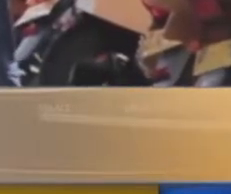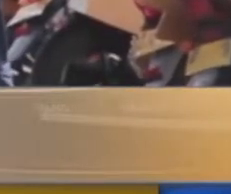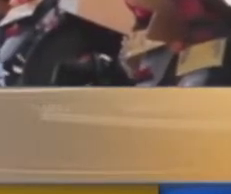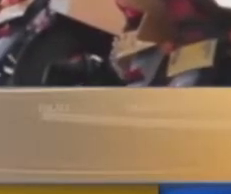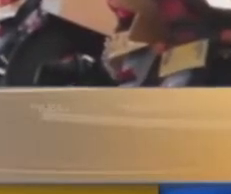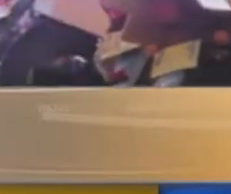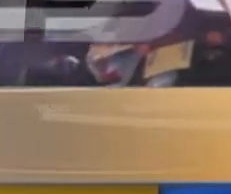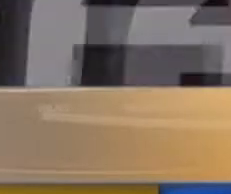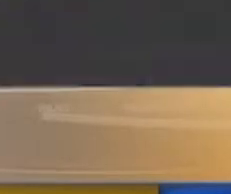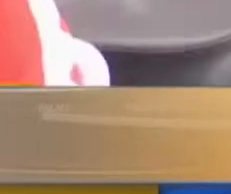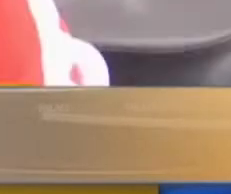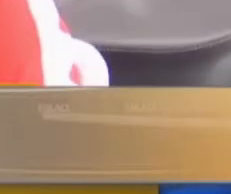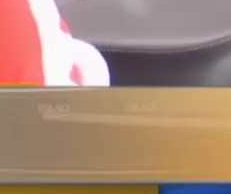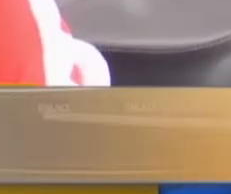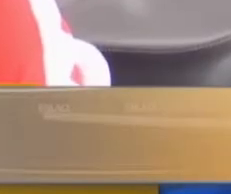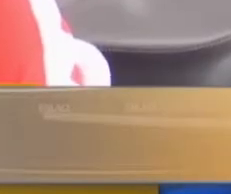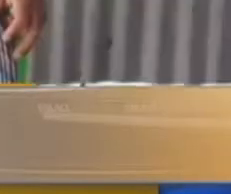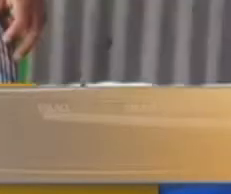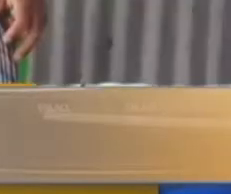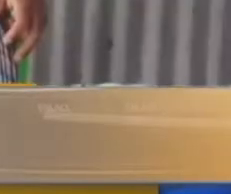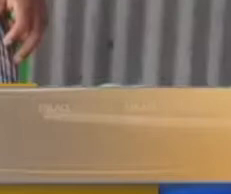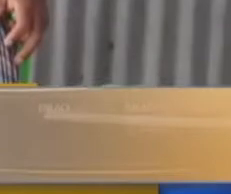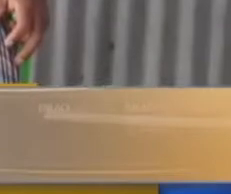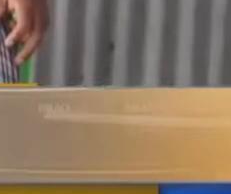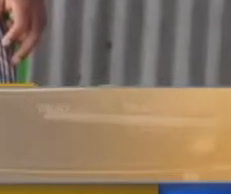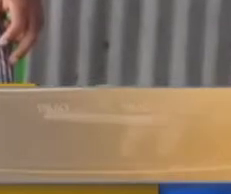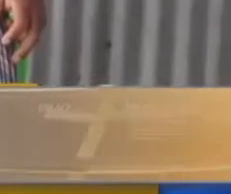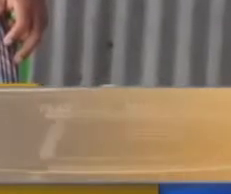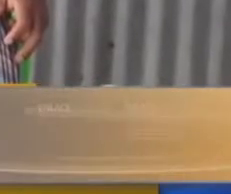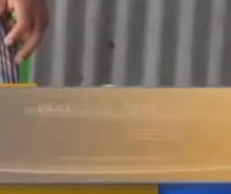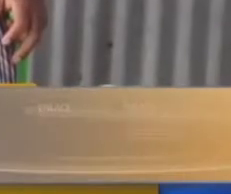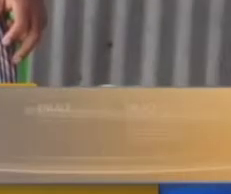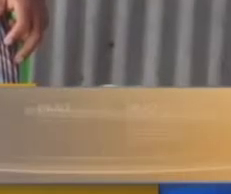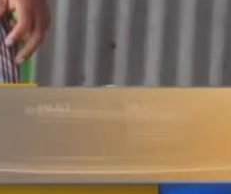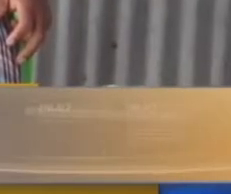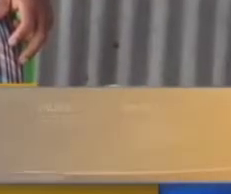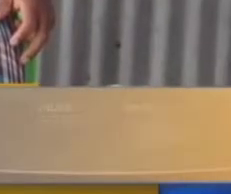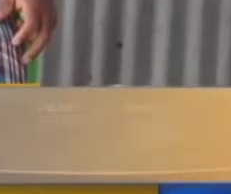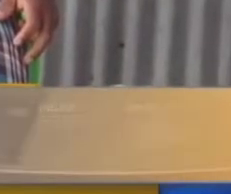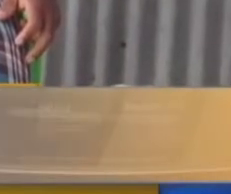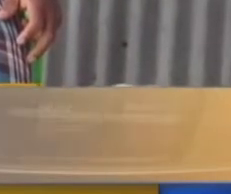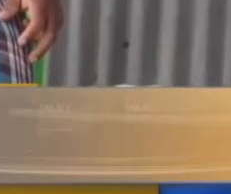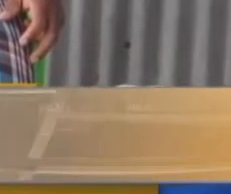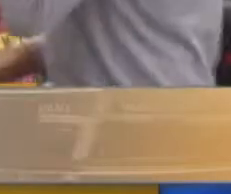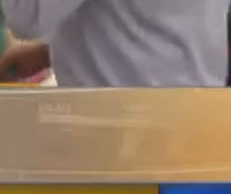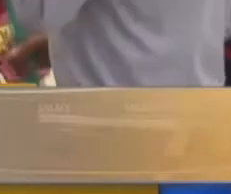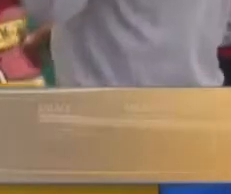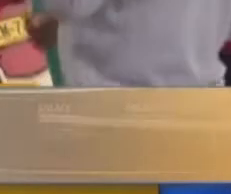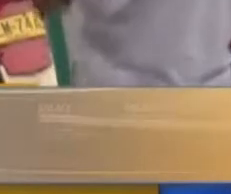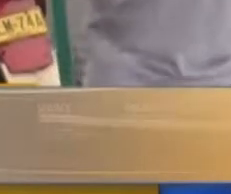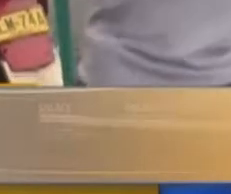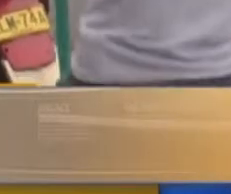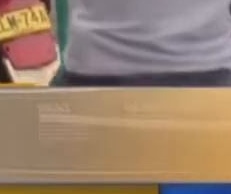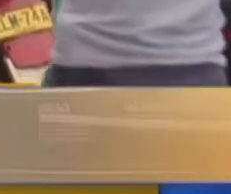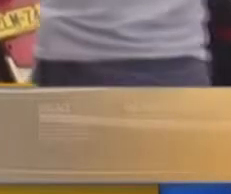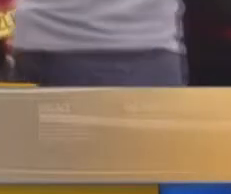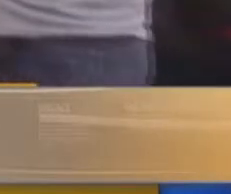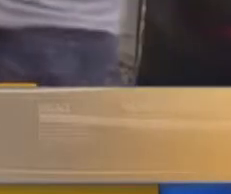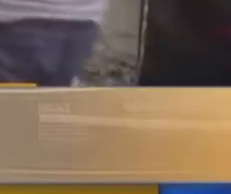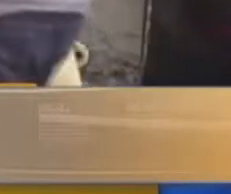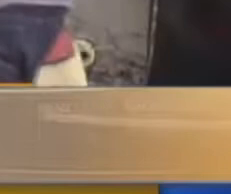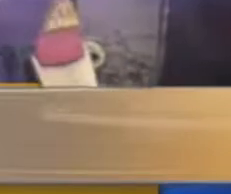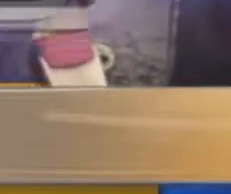sismo. Trabajadores que prestaron sus servicios al consorcio Navelena denuncian que Cormagdalena embargó los recursos que estaban destinados para sus